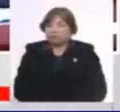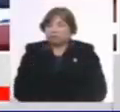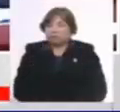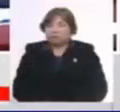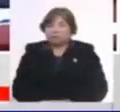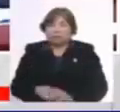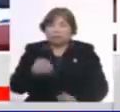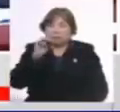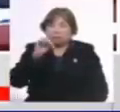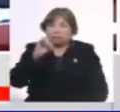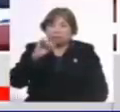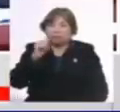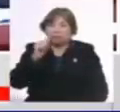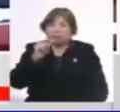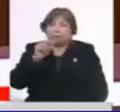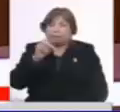Congresista Moyano.